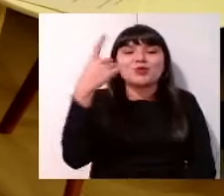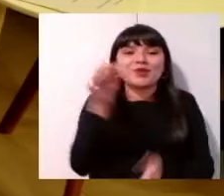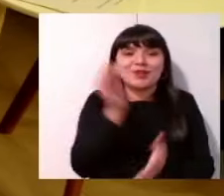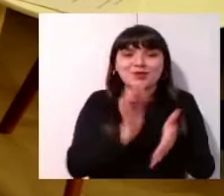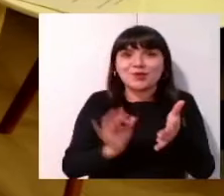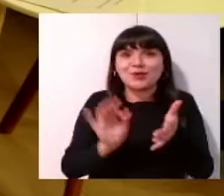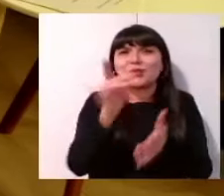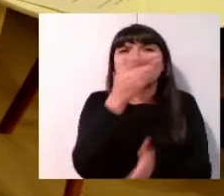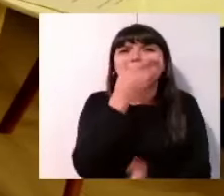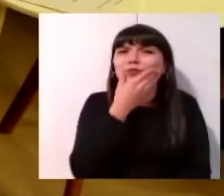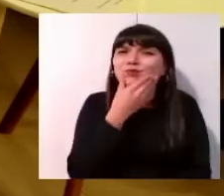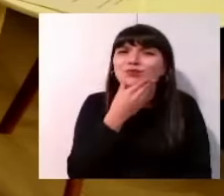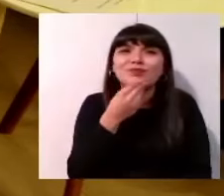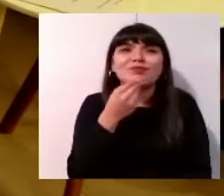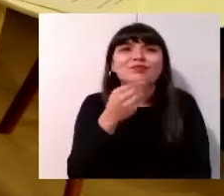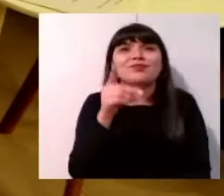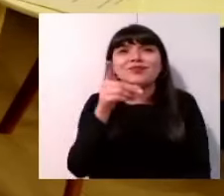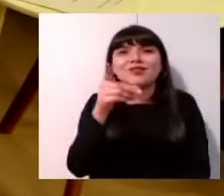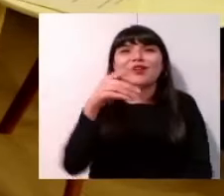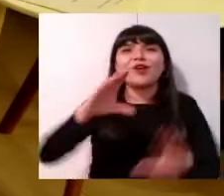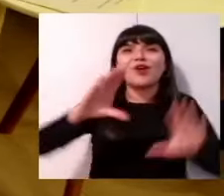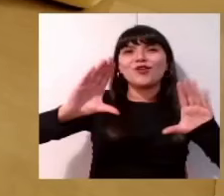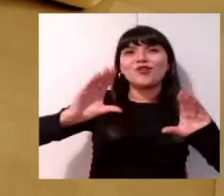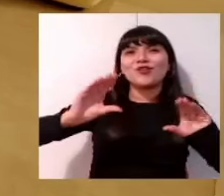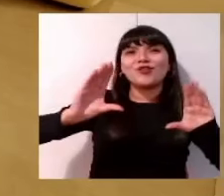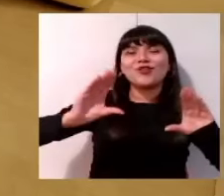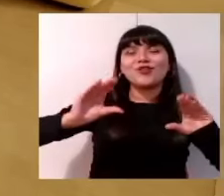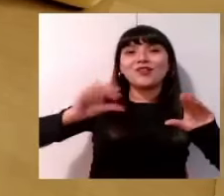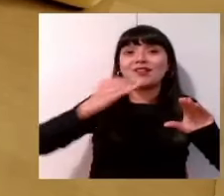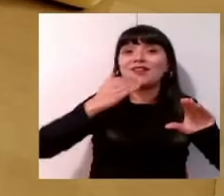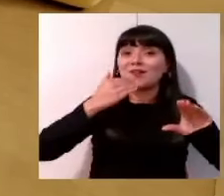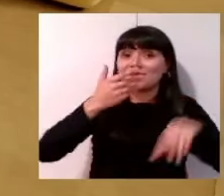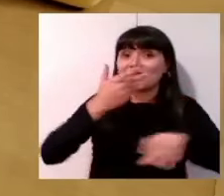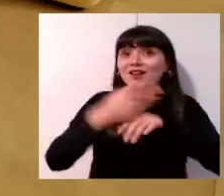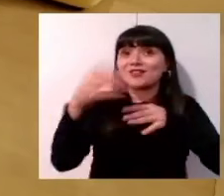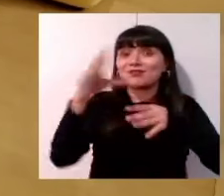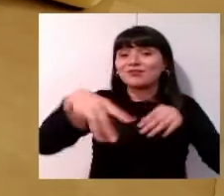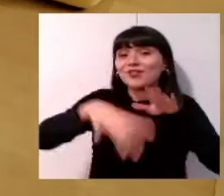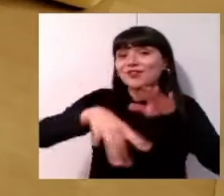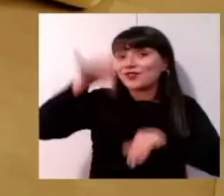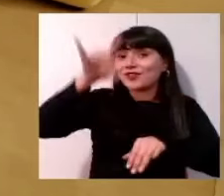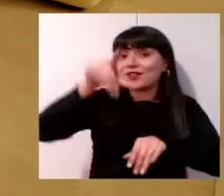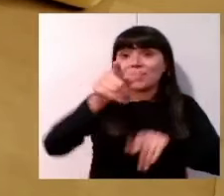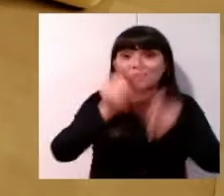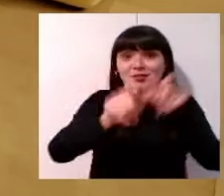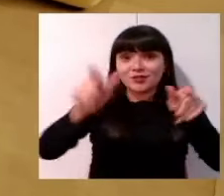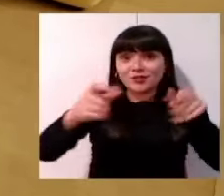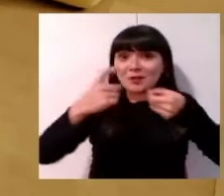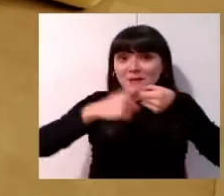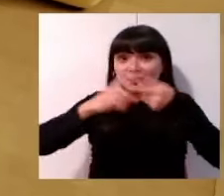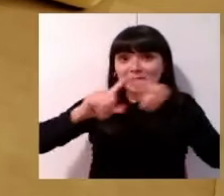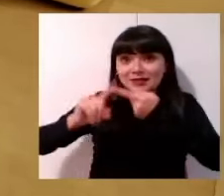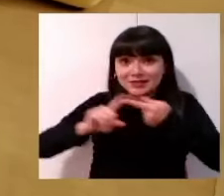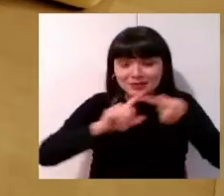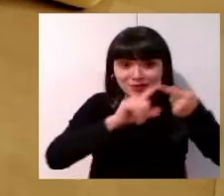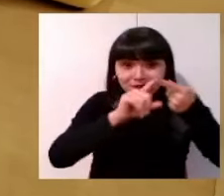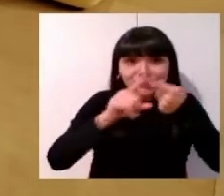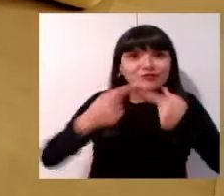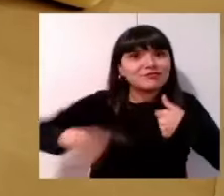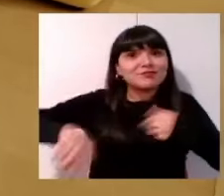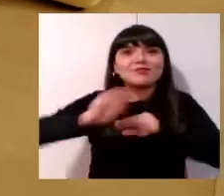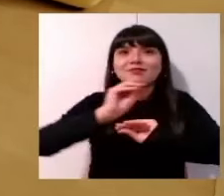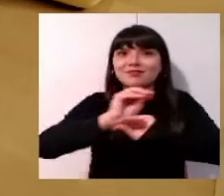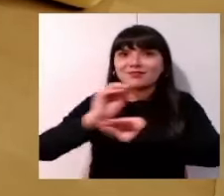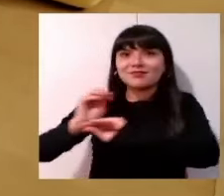el cubrecama, los cojines que también se están sorteando. Así que los que estén participando, entonces vamos a decirle en instante quiénes son